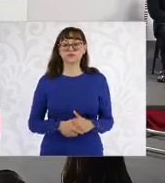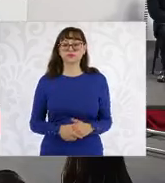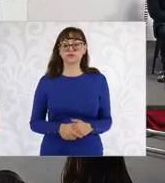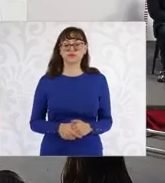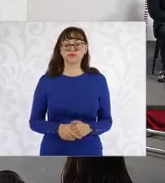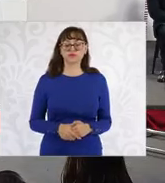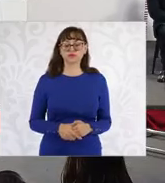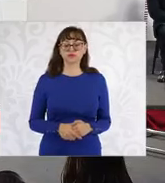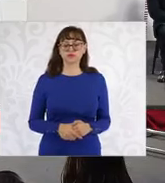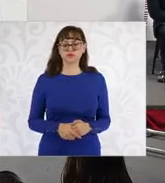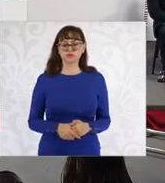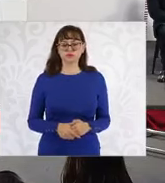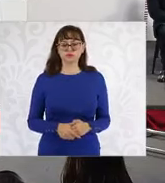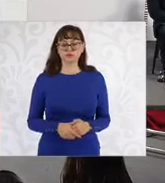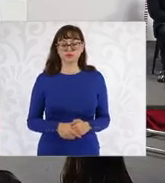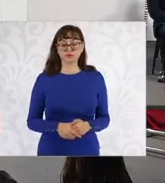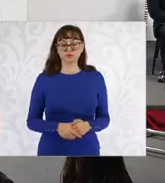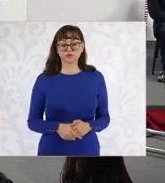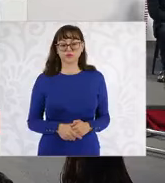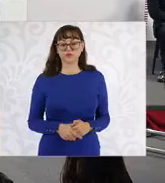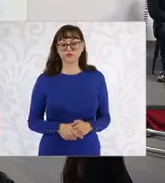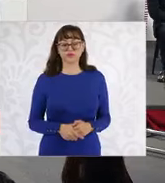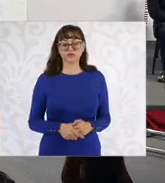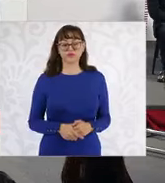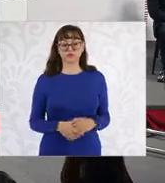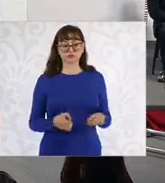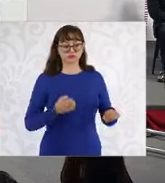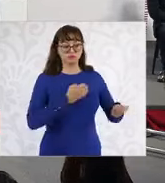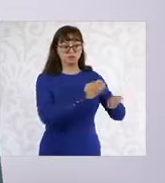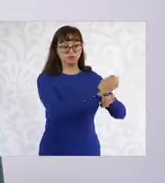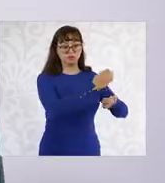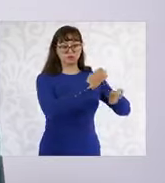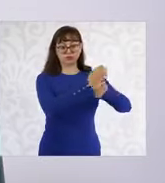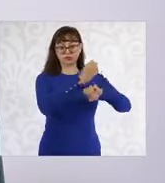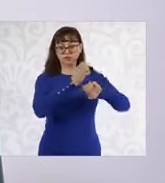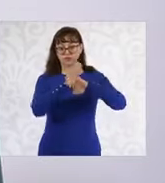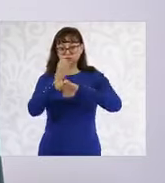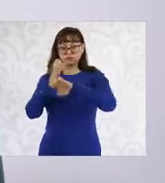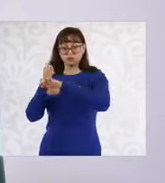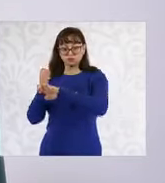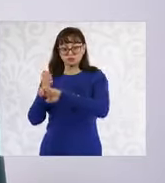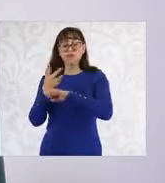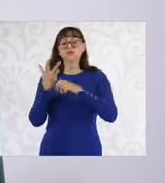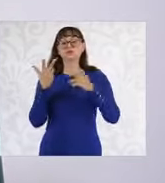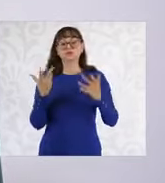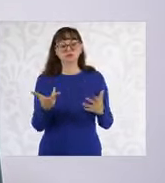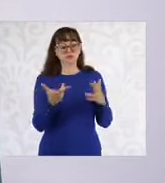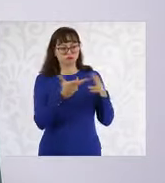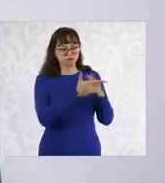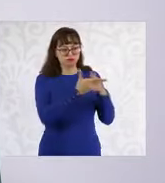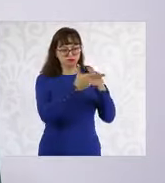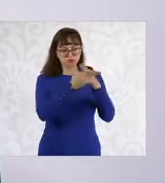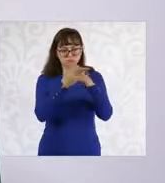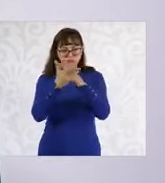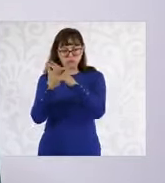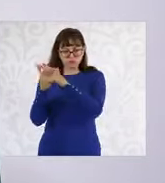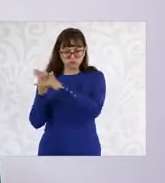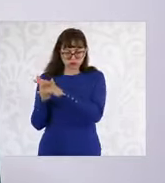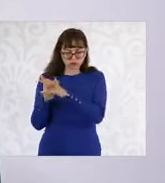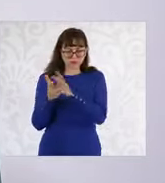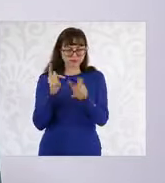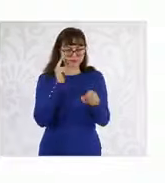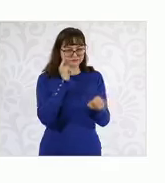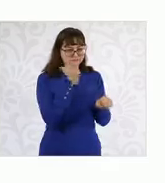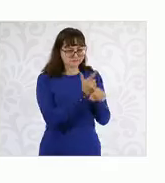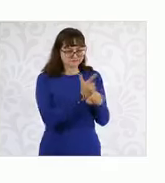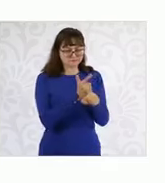En lo que respecta al estatus de las entidades del país respecto a los homicidios dolosos, identificamos que